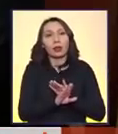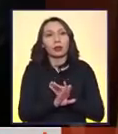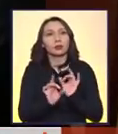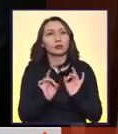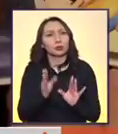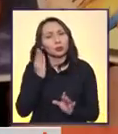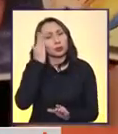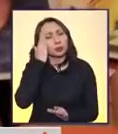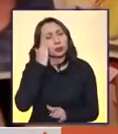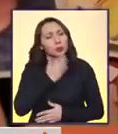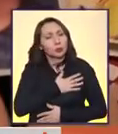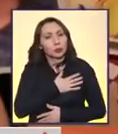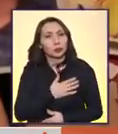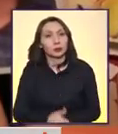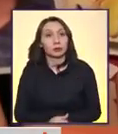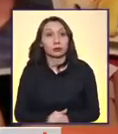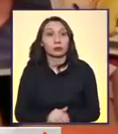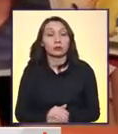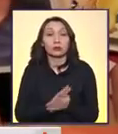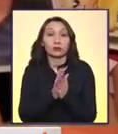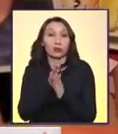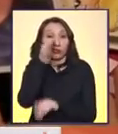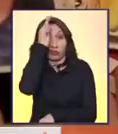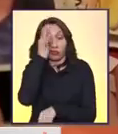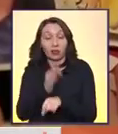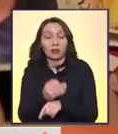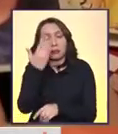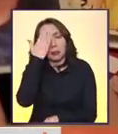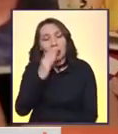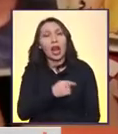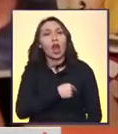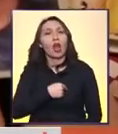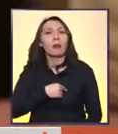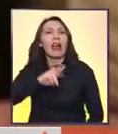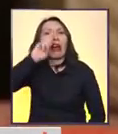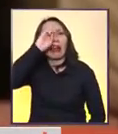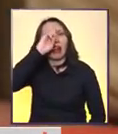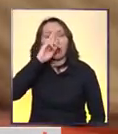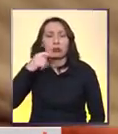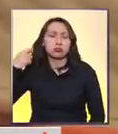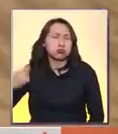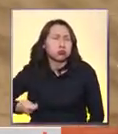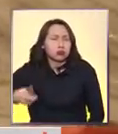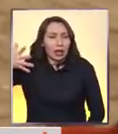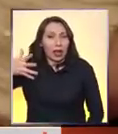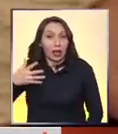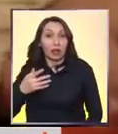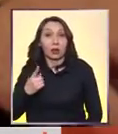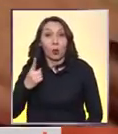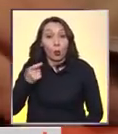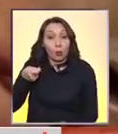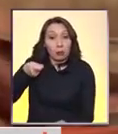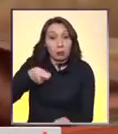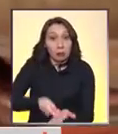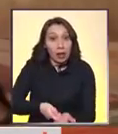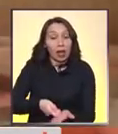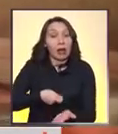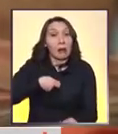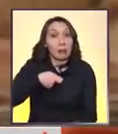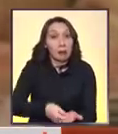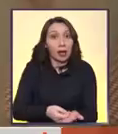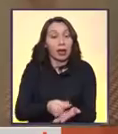¿no? Sí. Como todas las enfermedades mal llamadas raras, tienen un alto costo. Cada peso que la familia paga es para